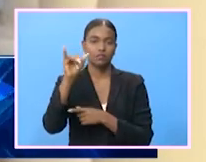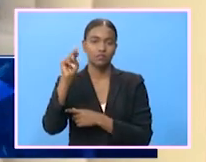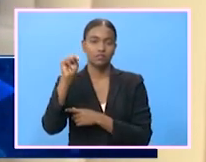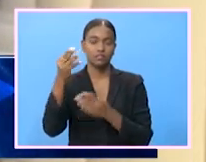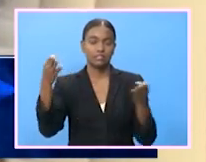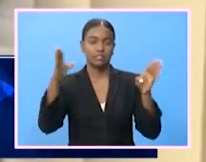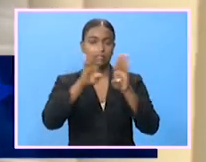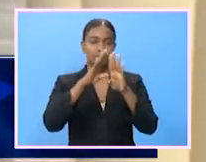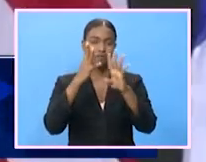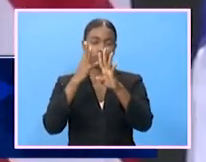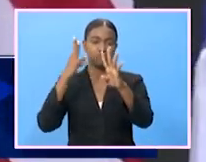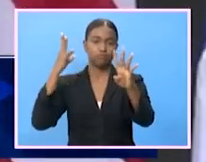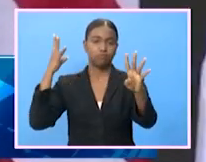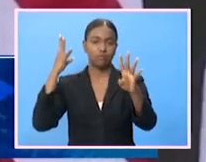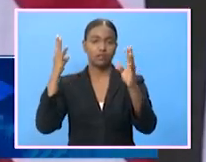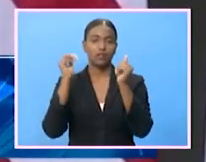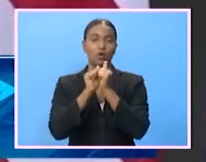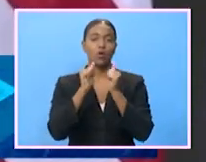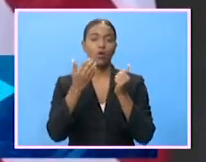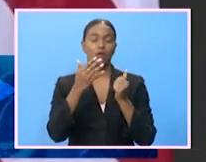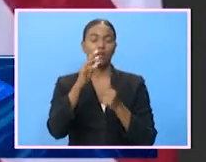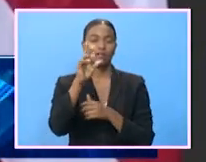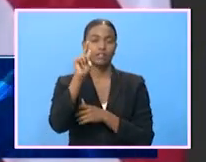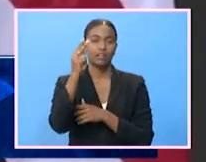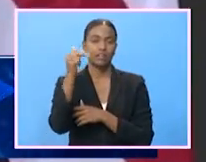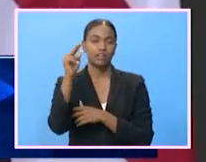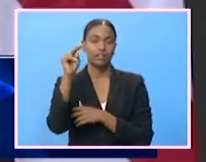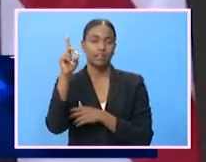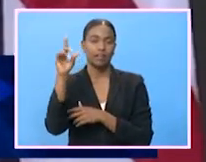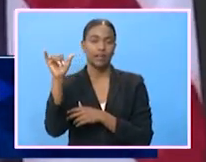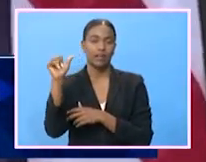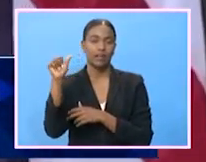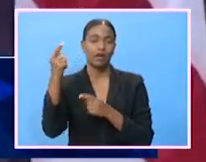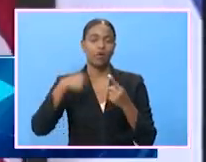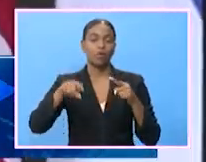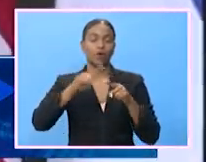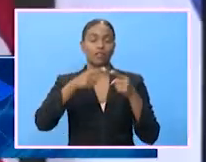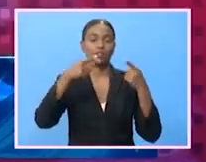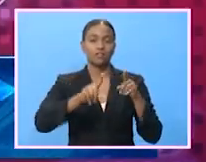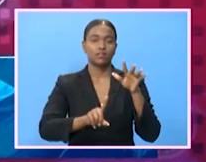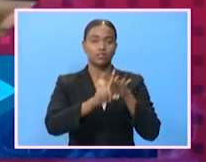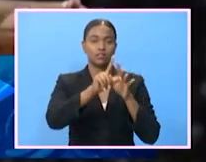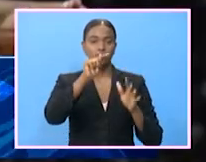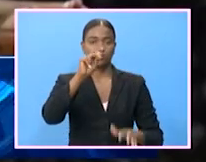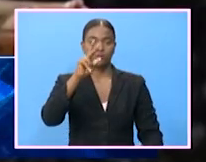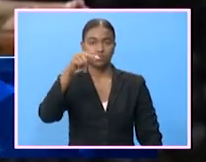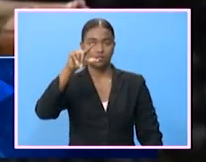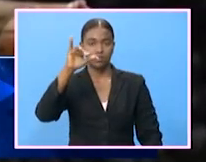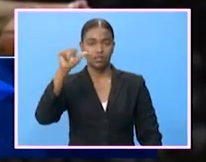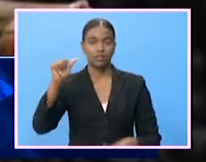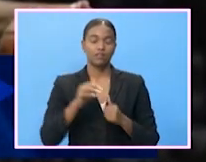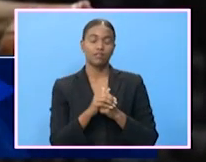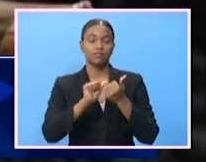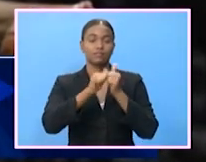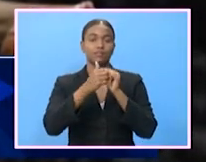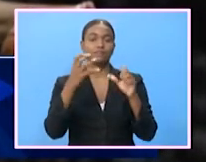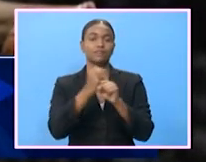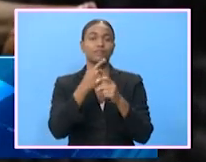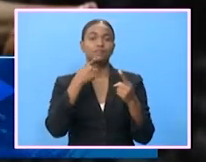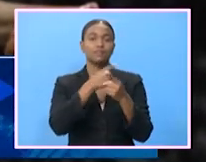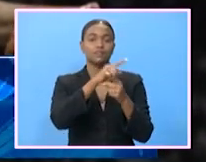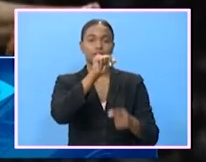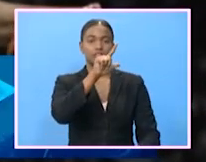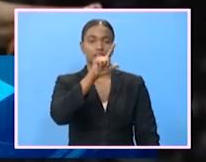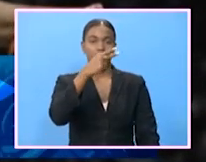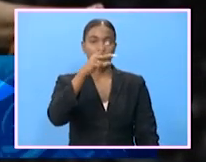cierra filas con Finlandia y Suecia ante las suspicacias de Turquía. En los deportes, Al